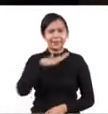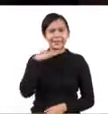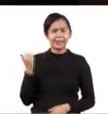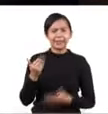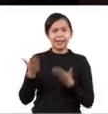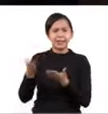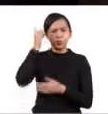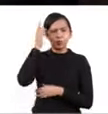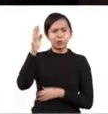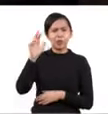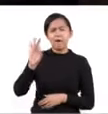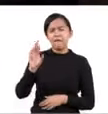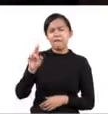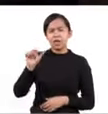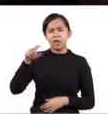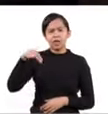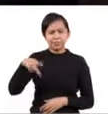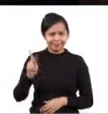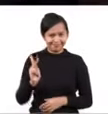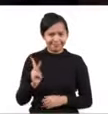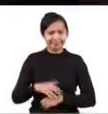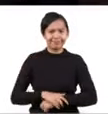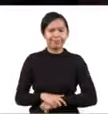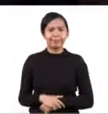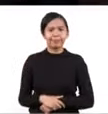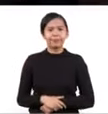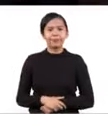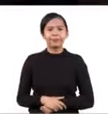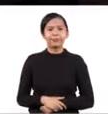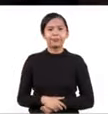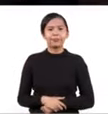doctor Frank-Walter Steinmeier.